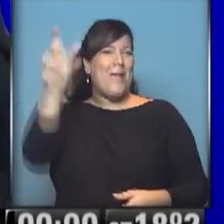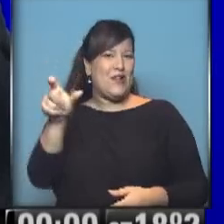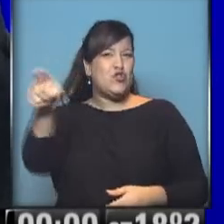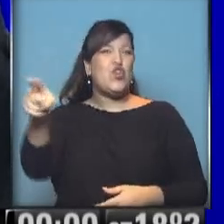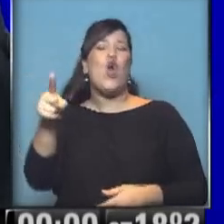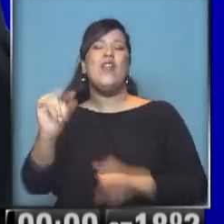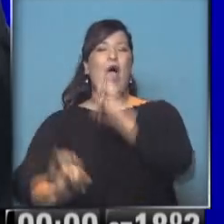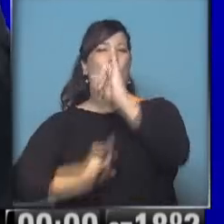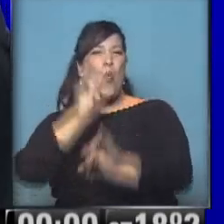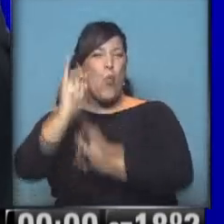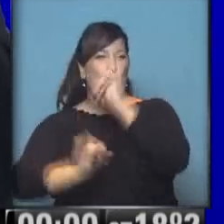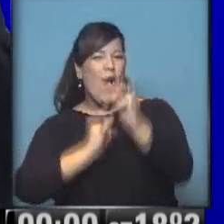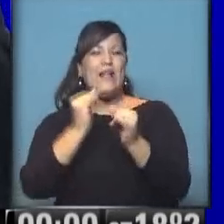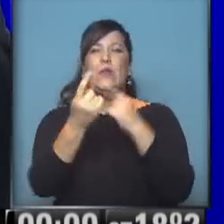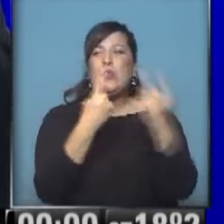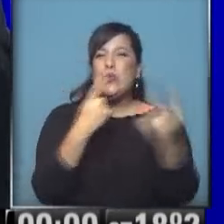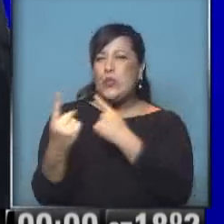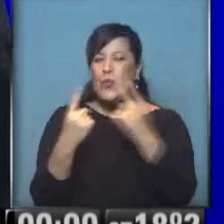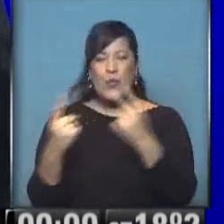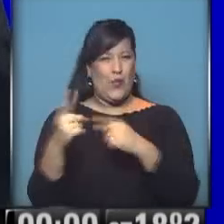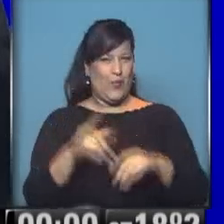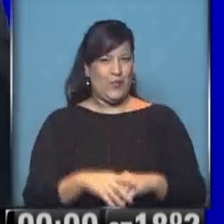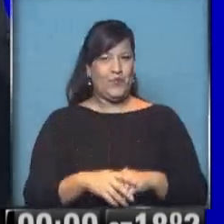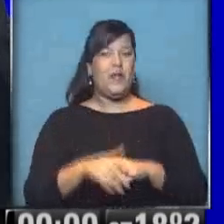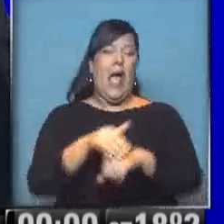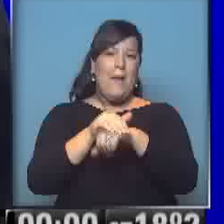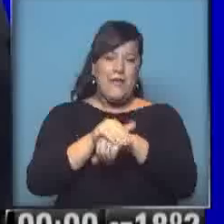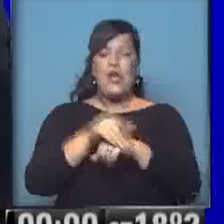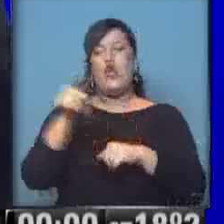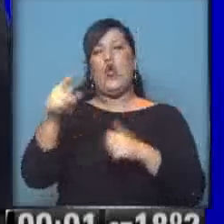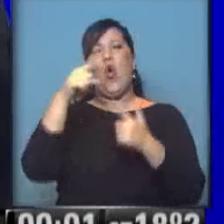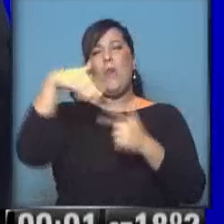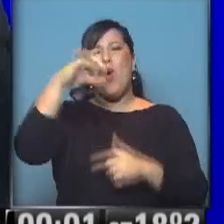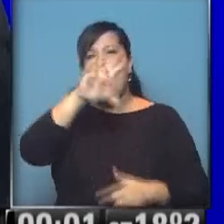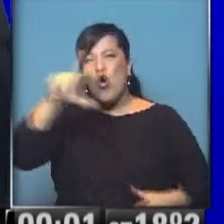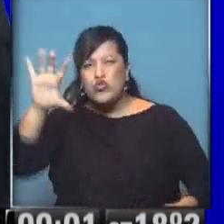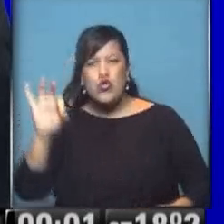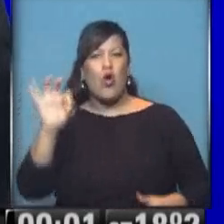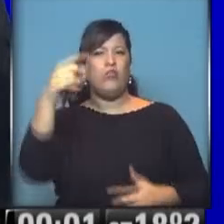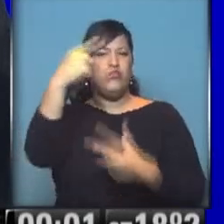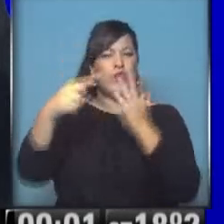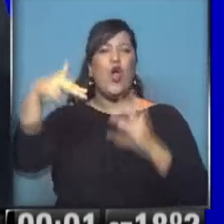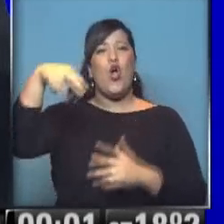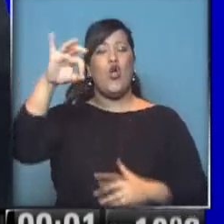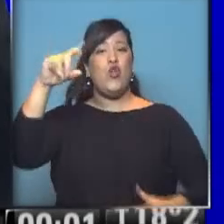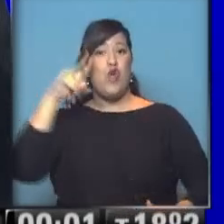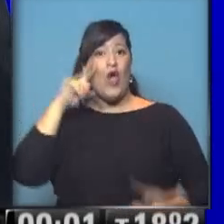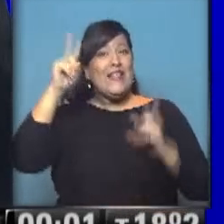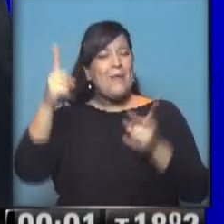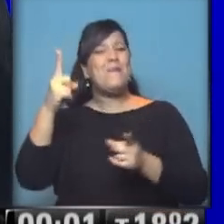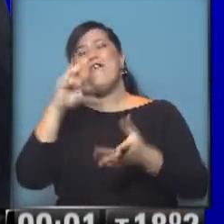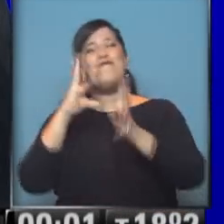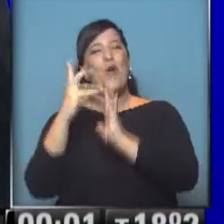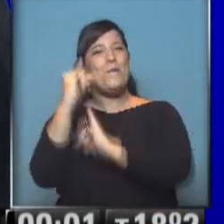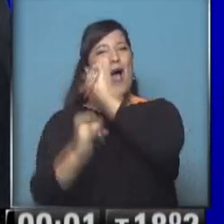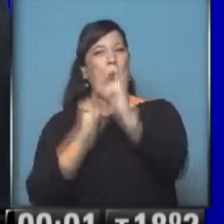nota donde hablamos con varios personajes que estuvieron cerca de él. Uno es Gillespie, Moyo, Arnedo y Fernando Noy, que tiene una anécdota con él en la